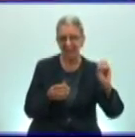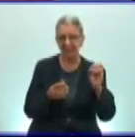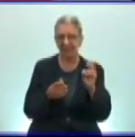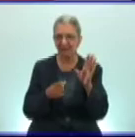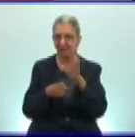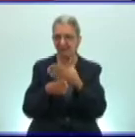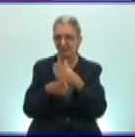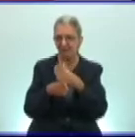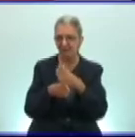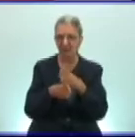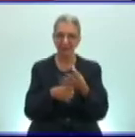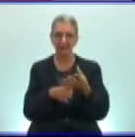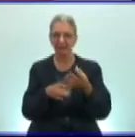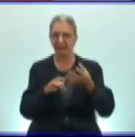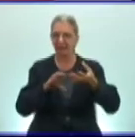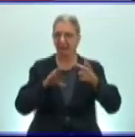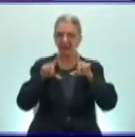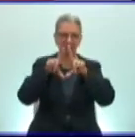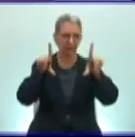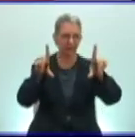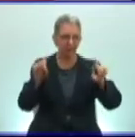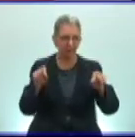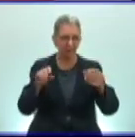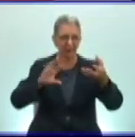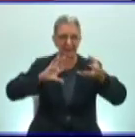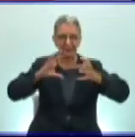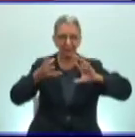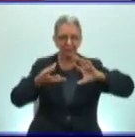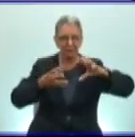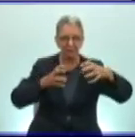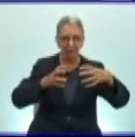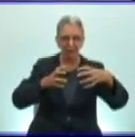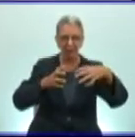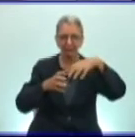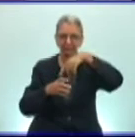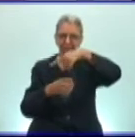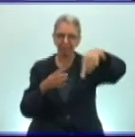ser rectangulares, circulares, en forma